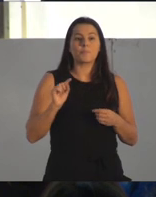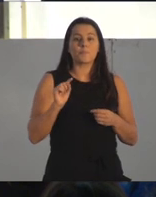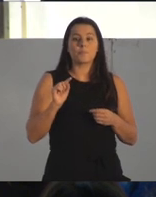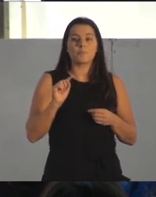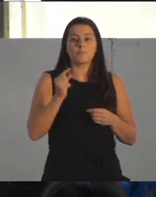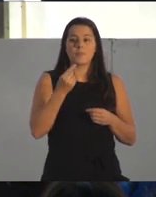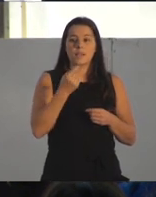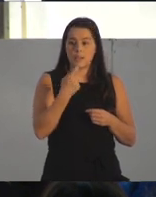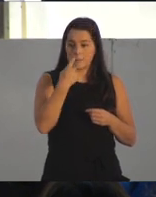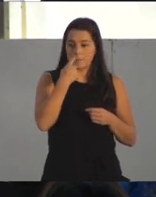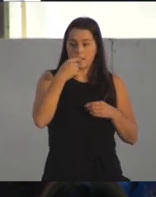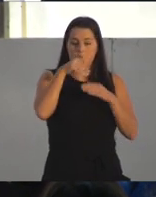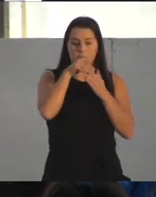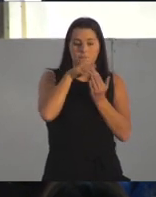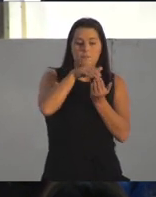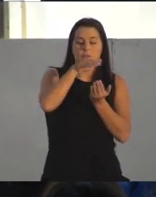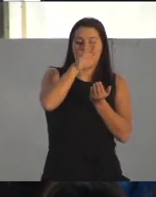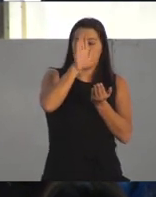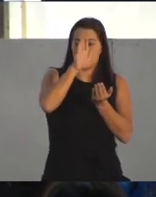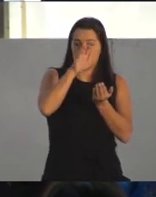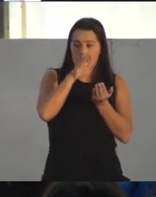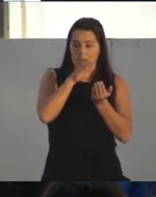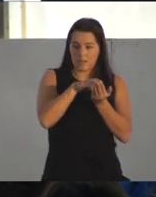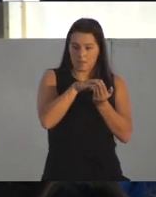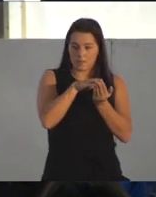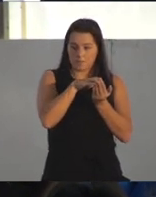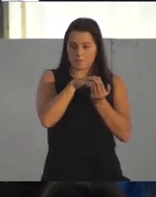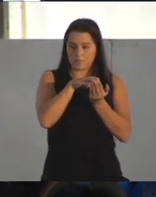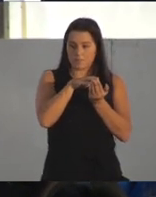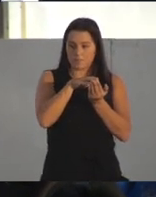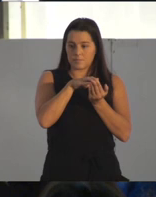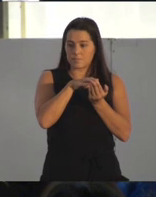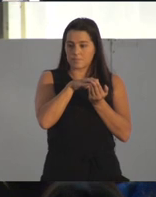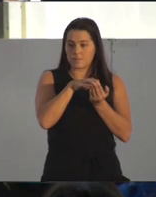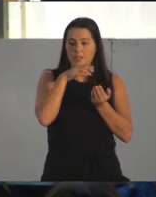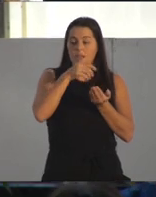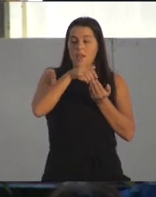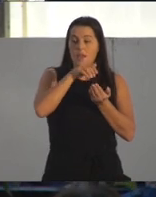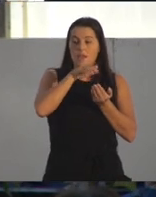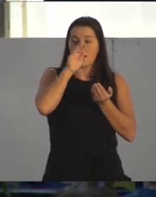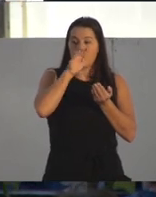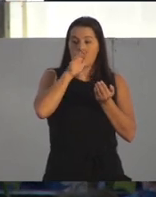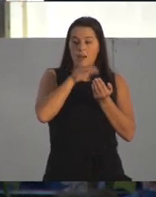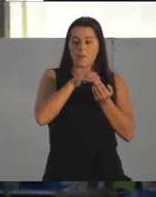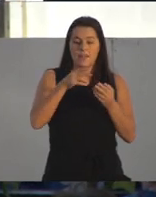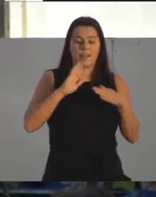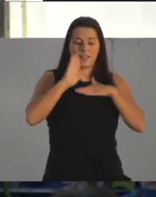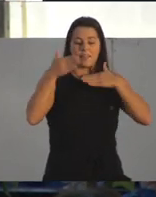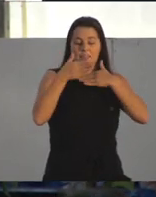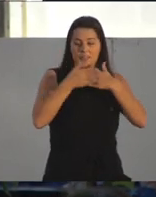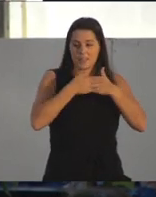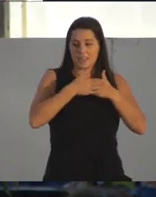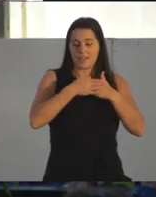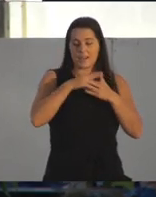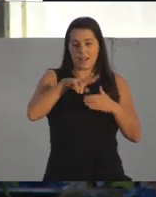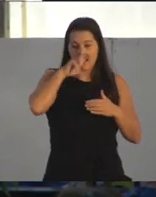del paladar. Nos para la salida del alimento hacia la nariz. Si no, nos saldría por la nariz lo que comemos. Lo segundo